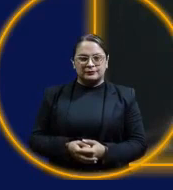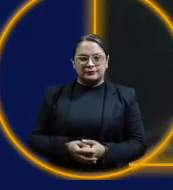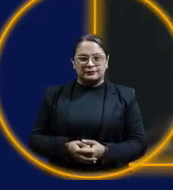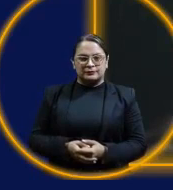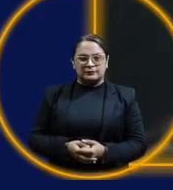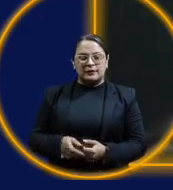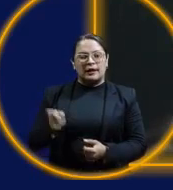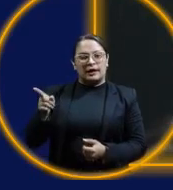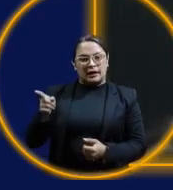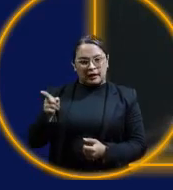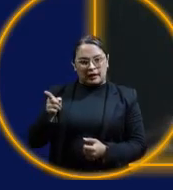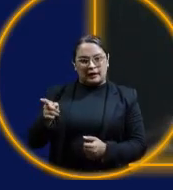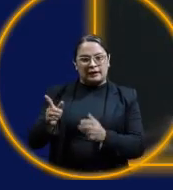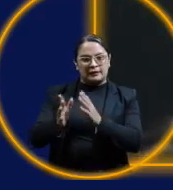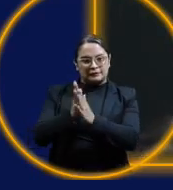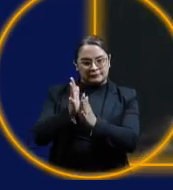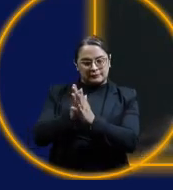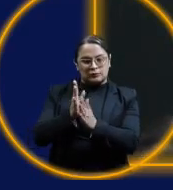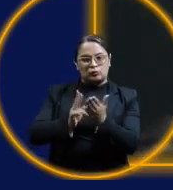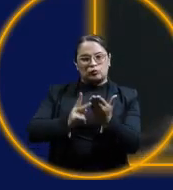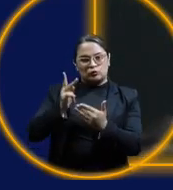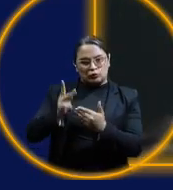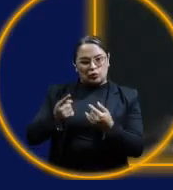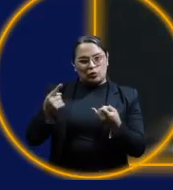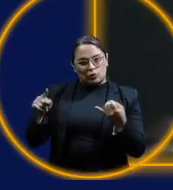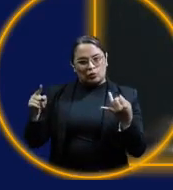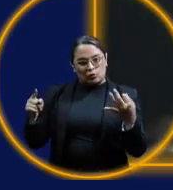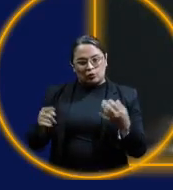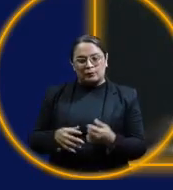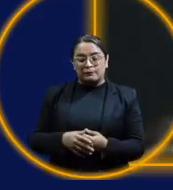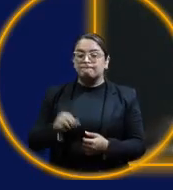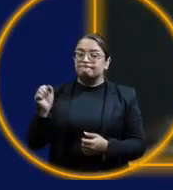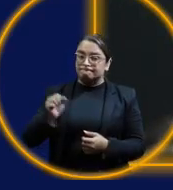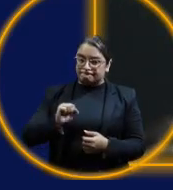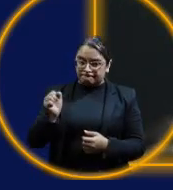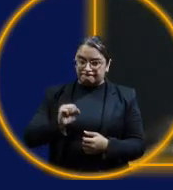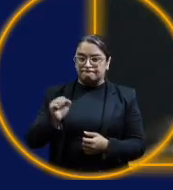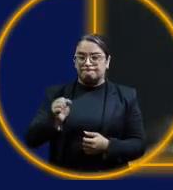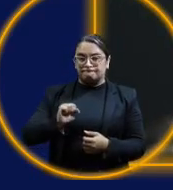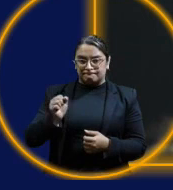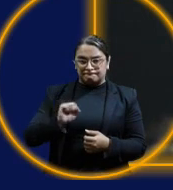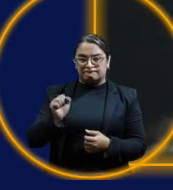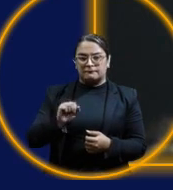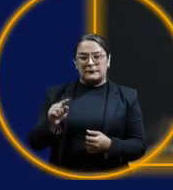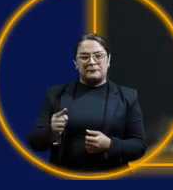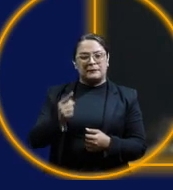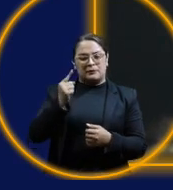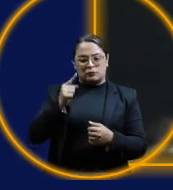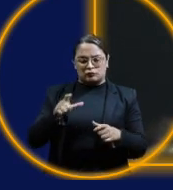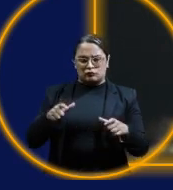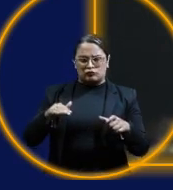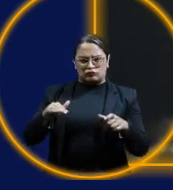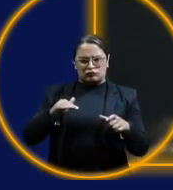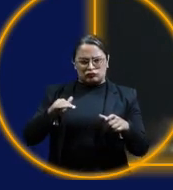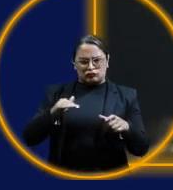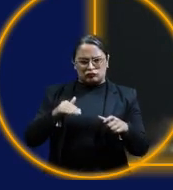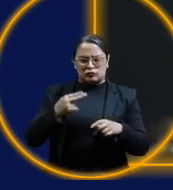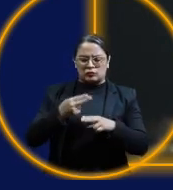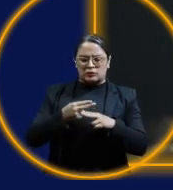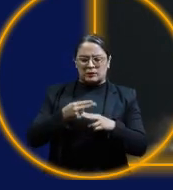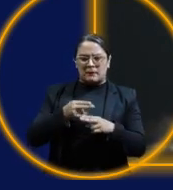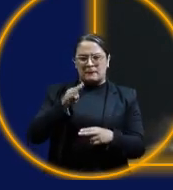básicamente es eres un proyecto tras otro eres lo que eres tú los primeros discos saqué eso bajo mi nombre